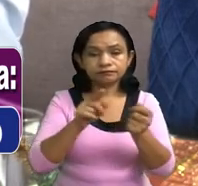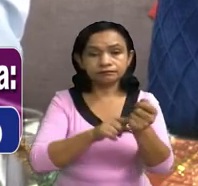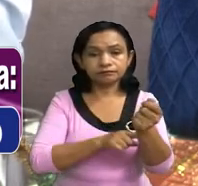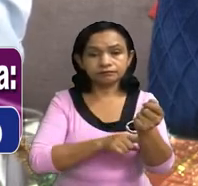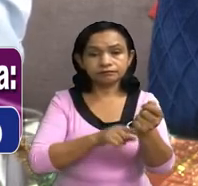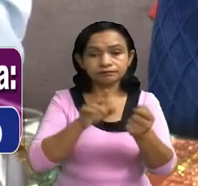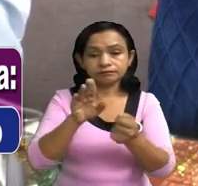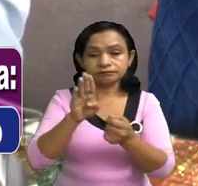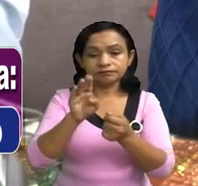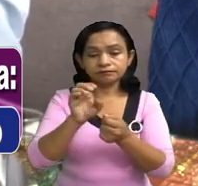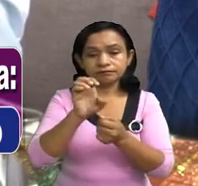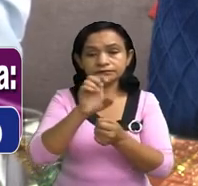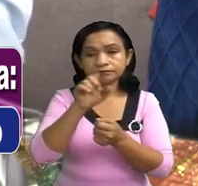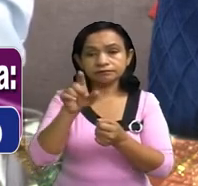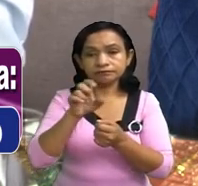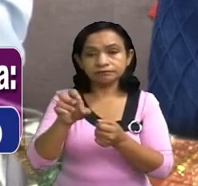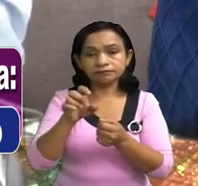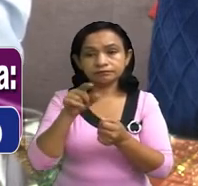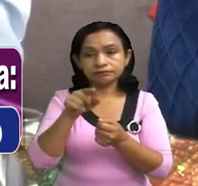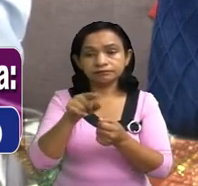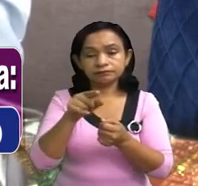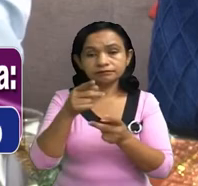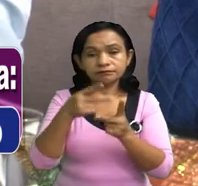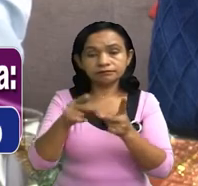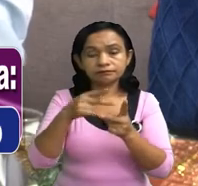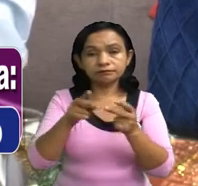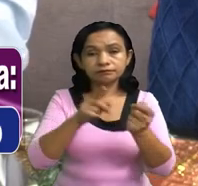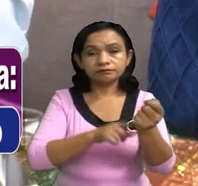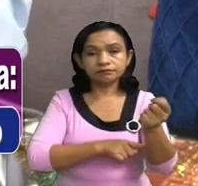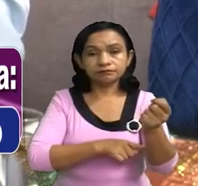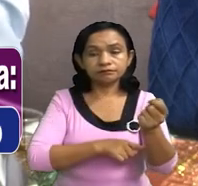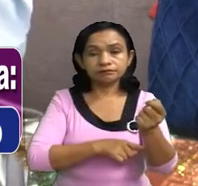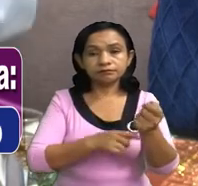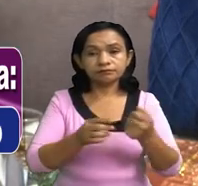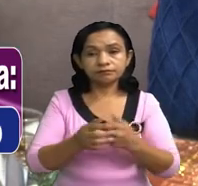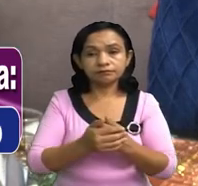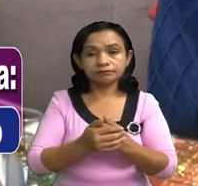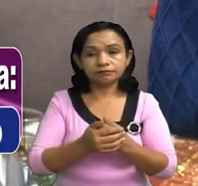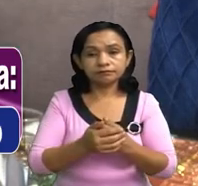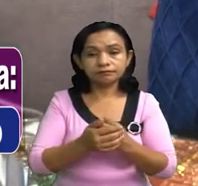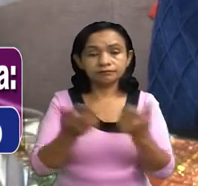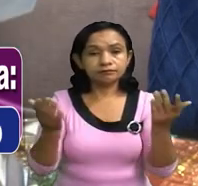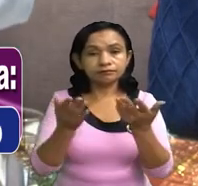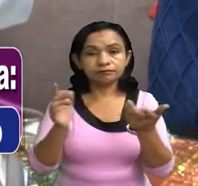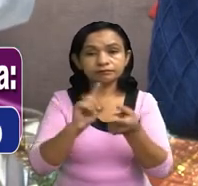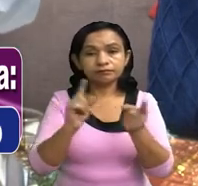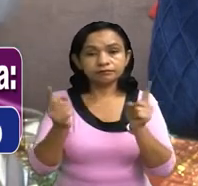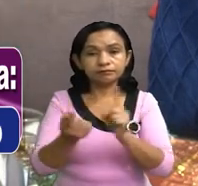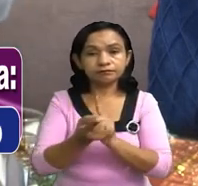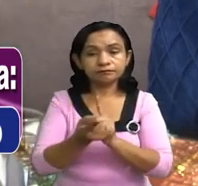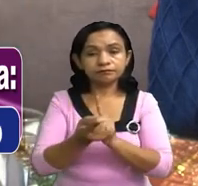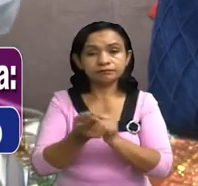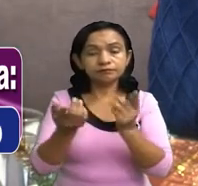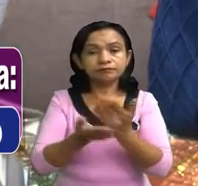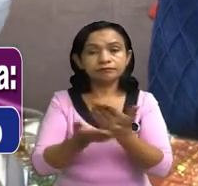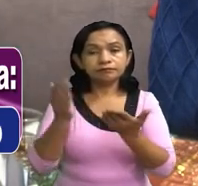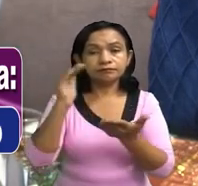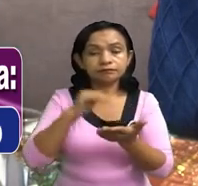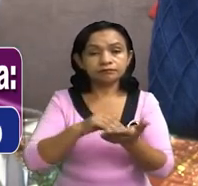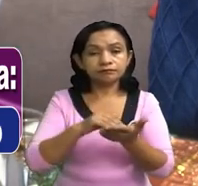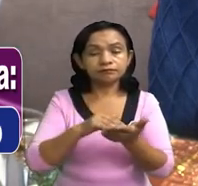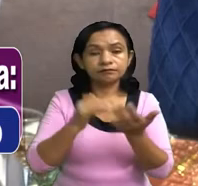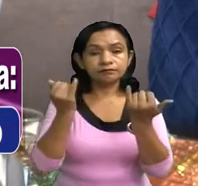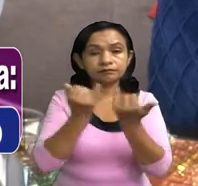de Báez, el que se fue, ese que es primo hermano, había medio buscado cómo cambiar, pero ahora volvió con el